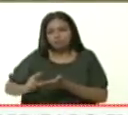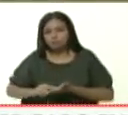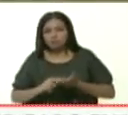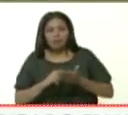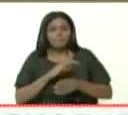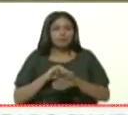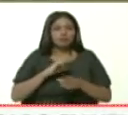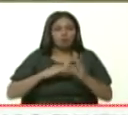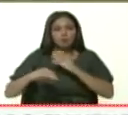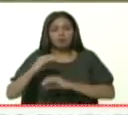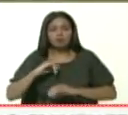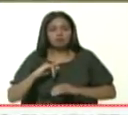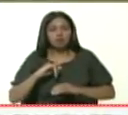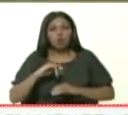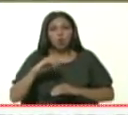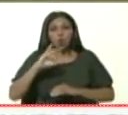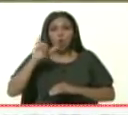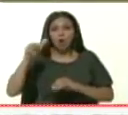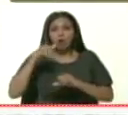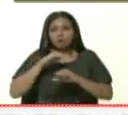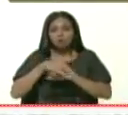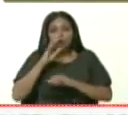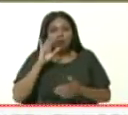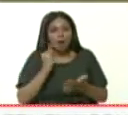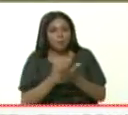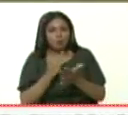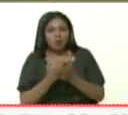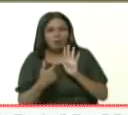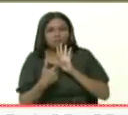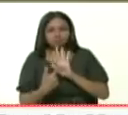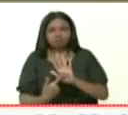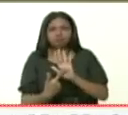ministro de Comunicación, Jorge Rodríguez, sacó la prueba madre.